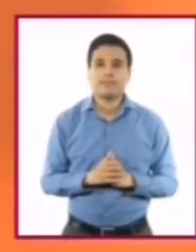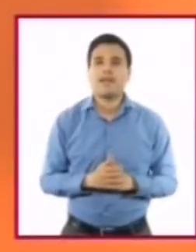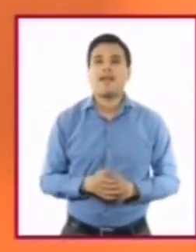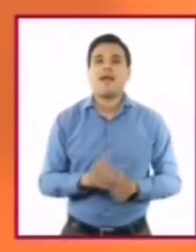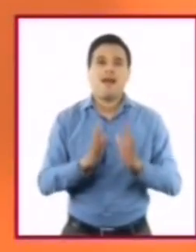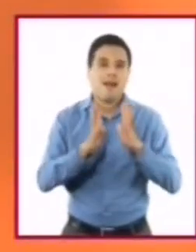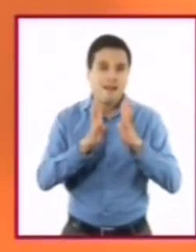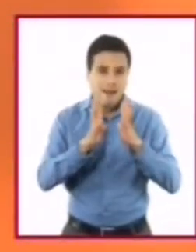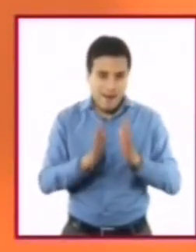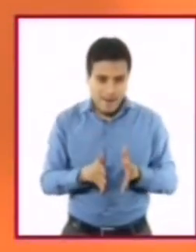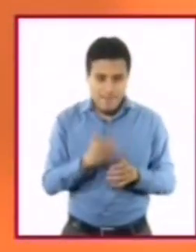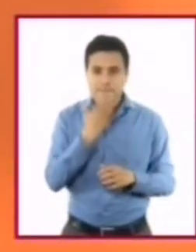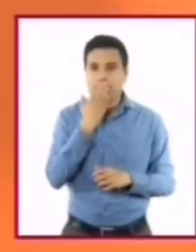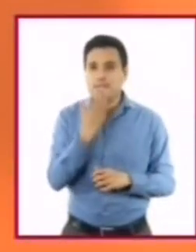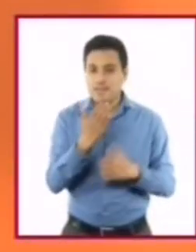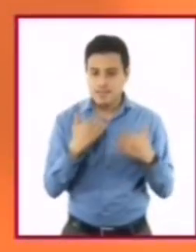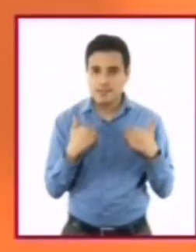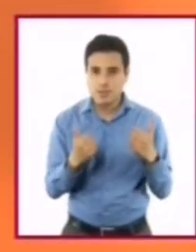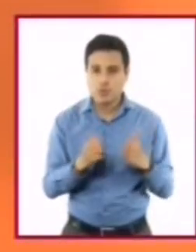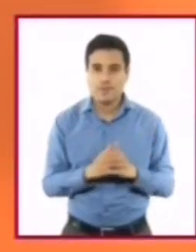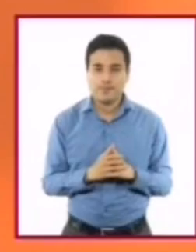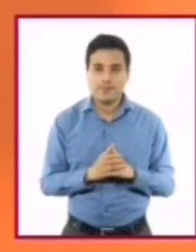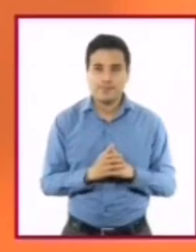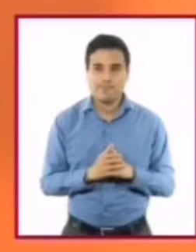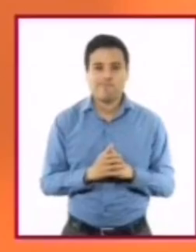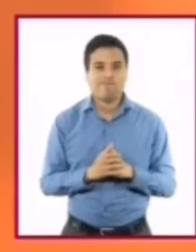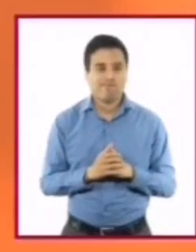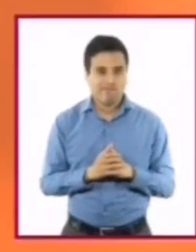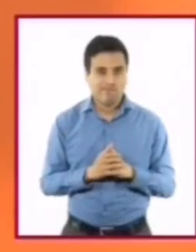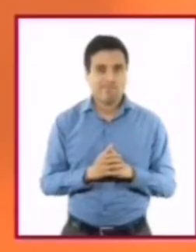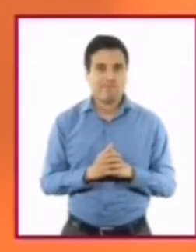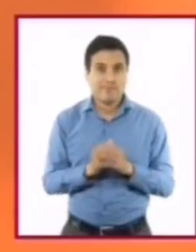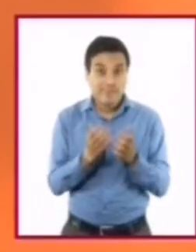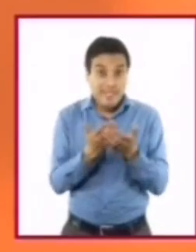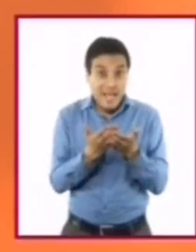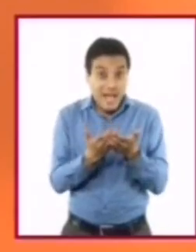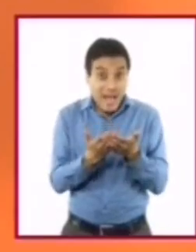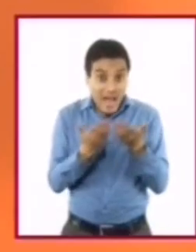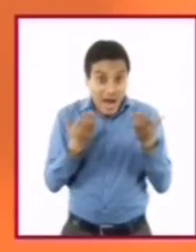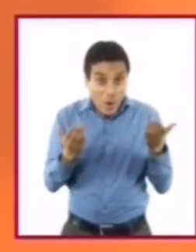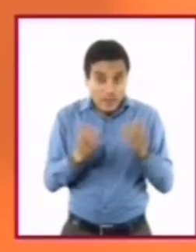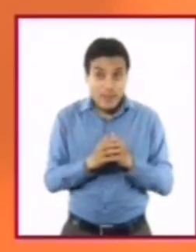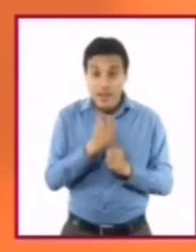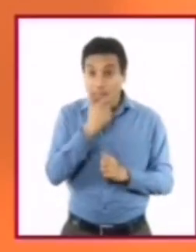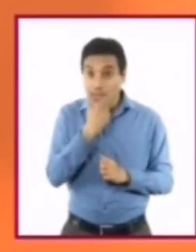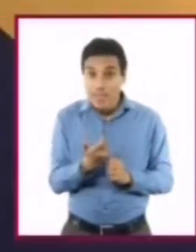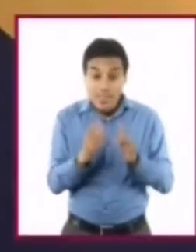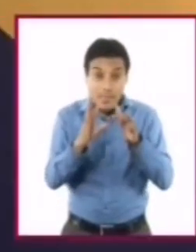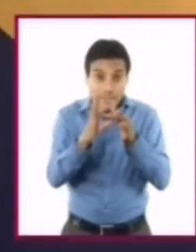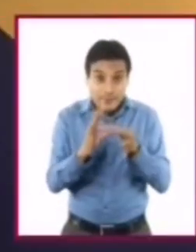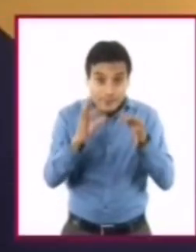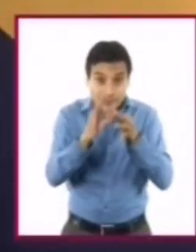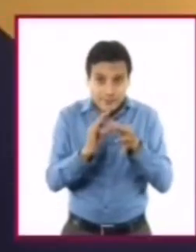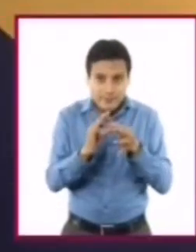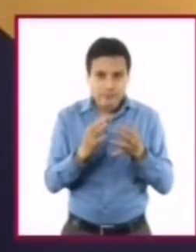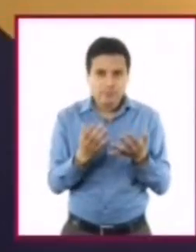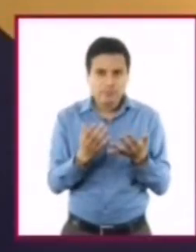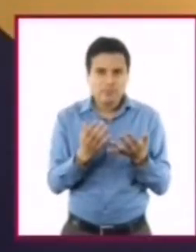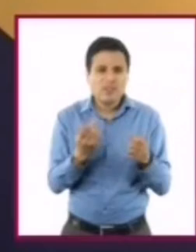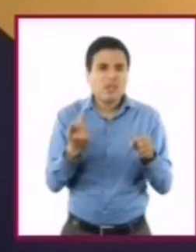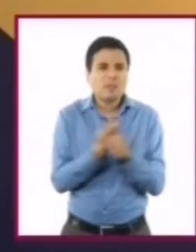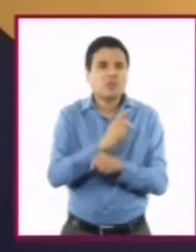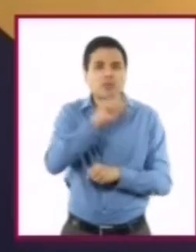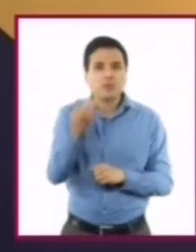Ah, me parece muy bien entonces. ¿Y esta nueva forma de entender la gravedad tuvo alguna otra consecuencia notable?